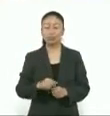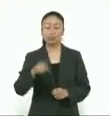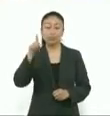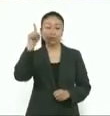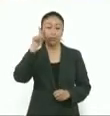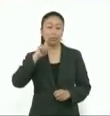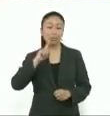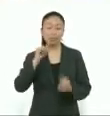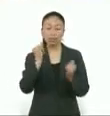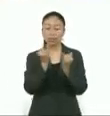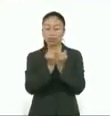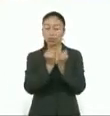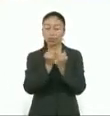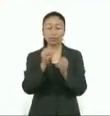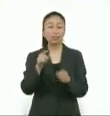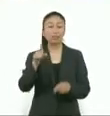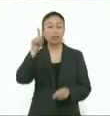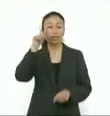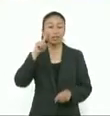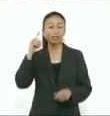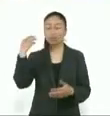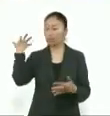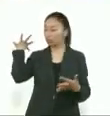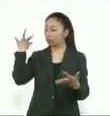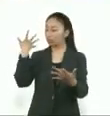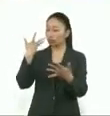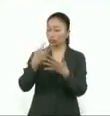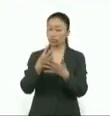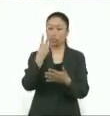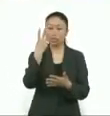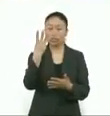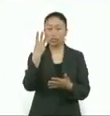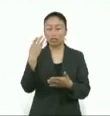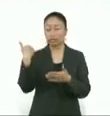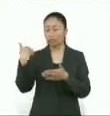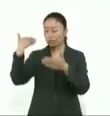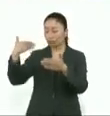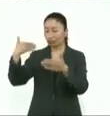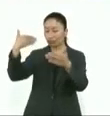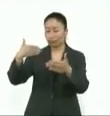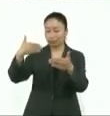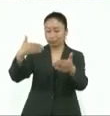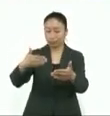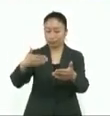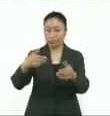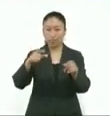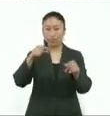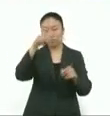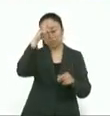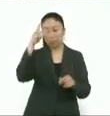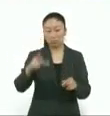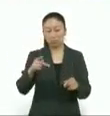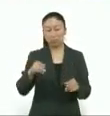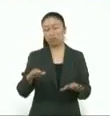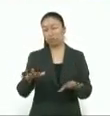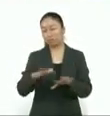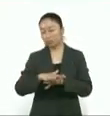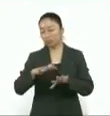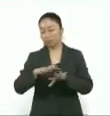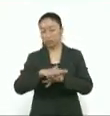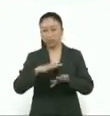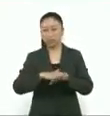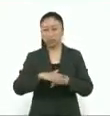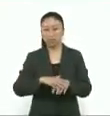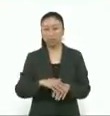trascendido en la historia de las tres grandes transformaciones de la patria, venimos desde todos los rincones del país